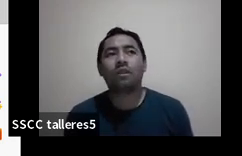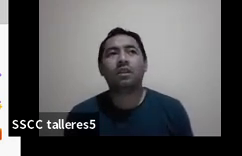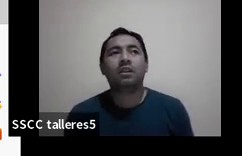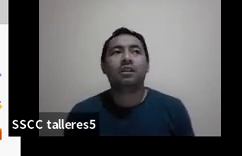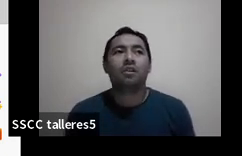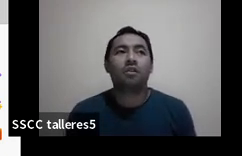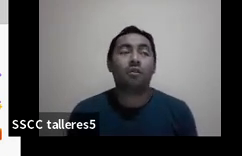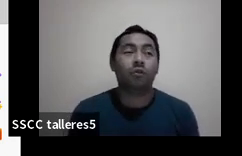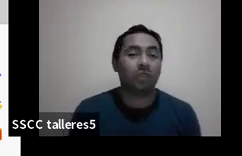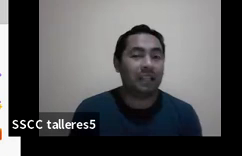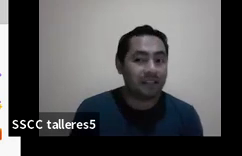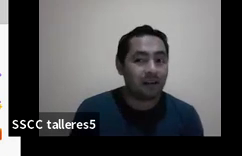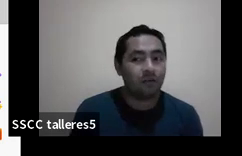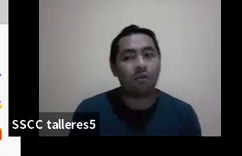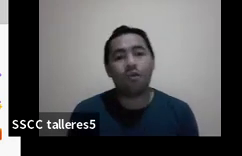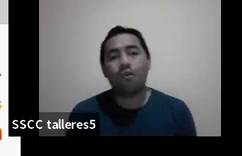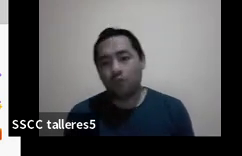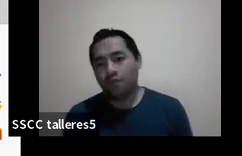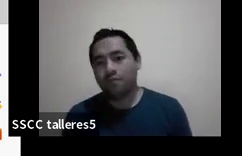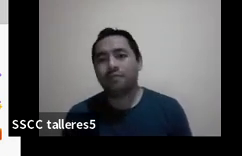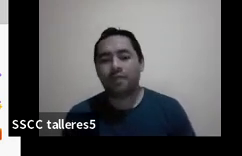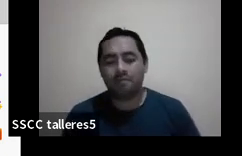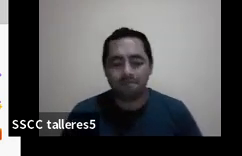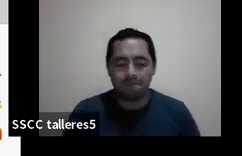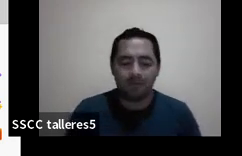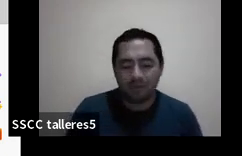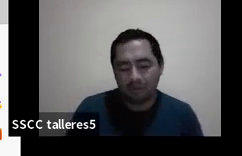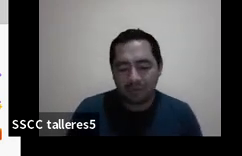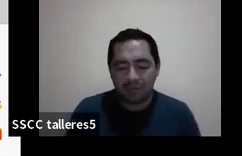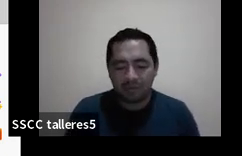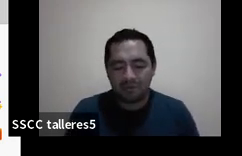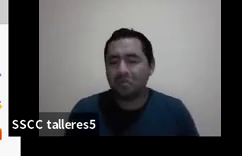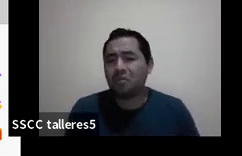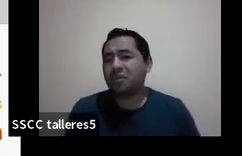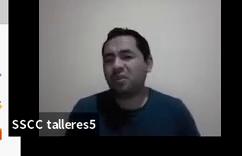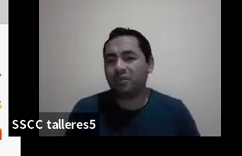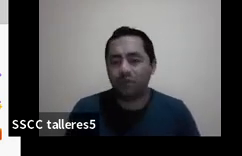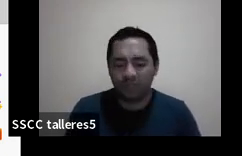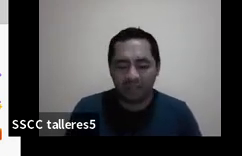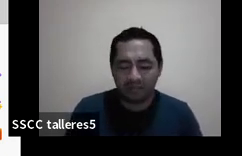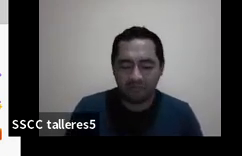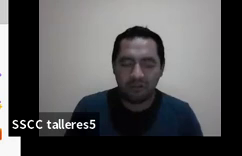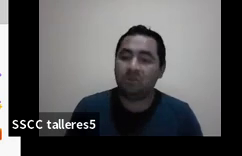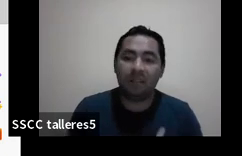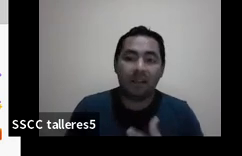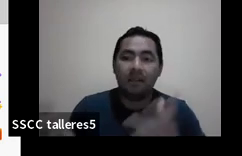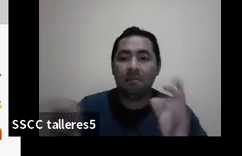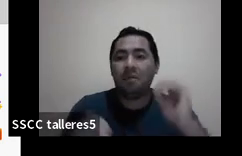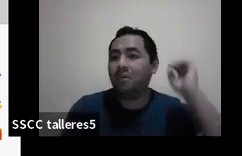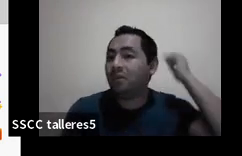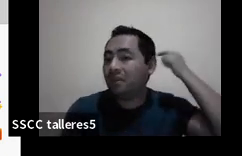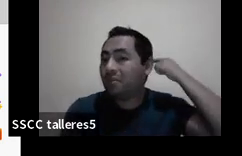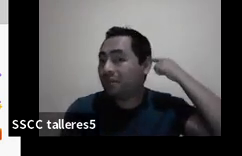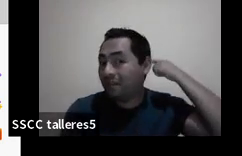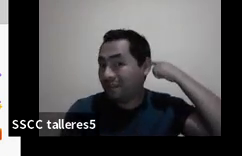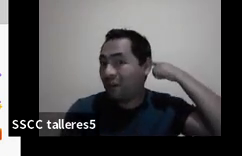cómodo con utilizarlo o no, ¿ya? Entonces, he visto sordos que no lo utilizan, lo tienen ahí,